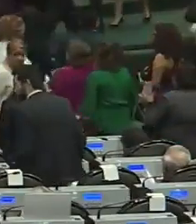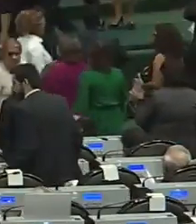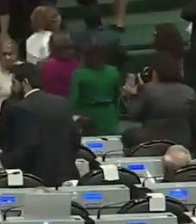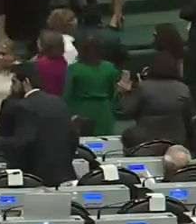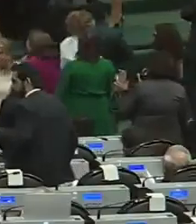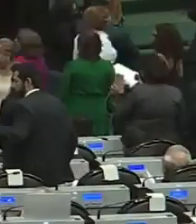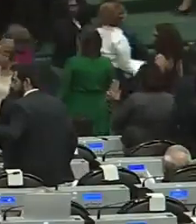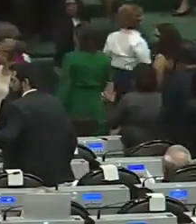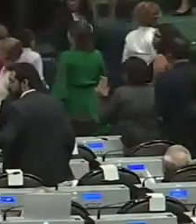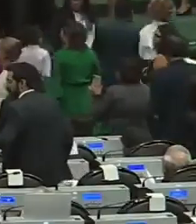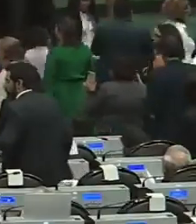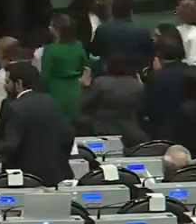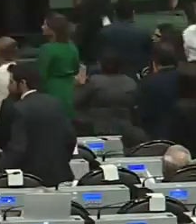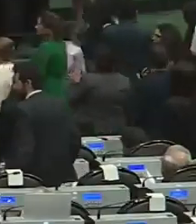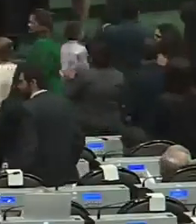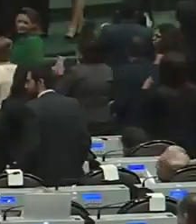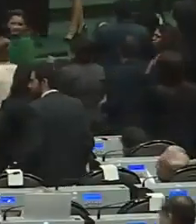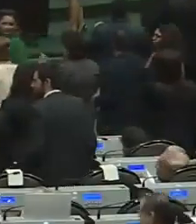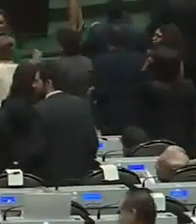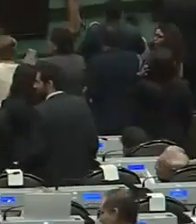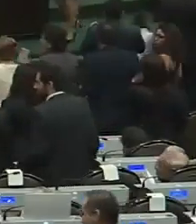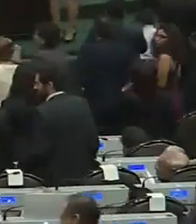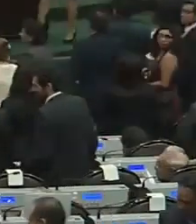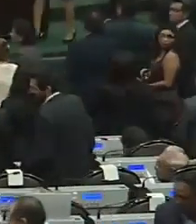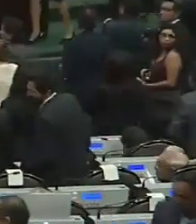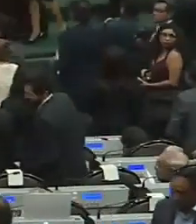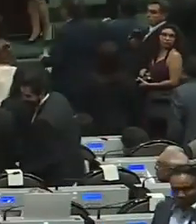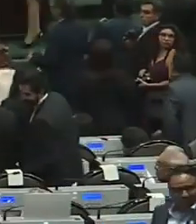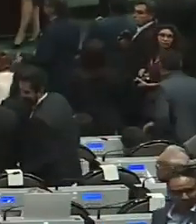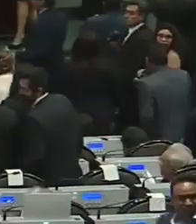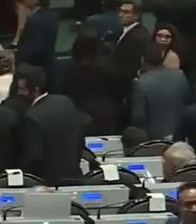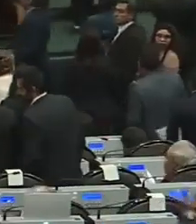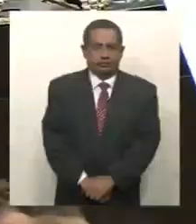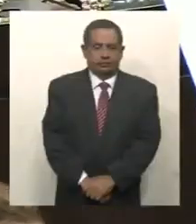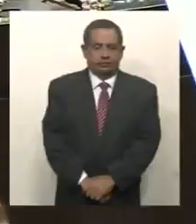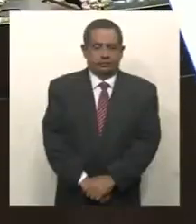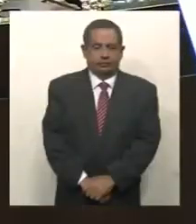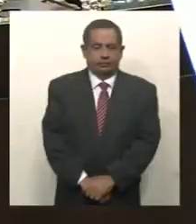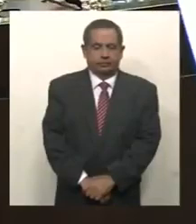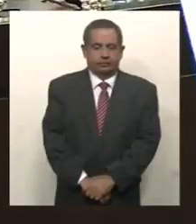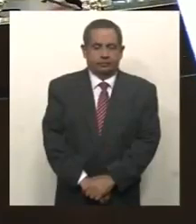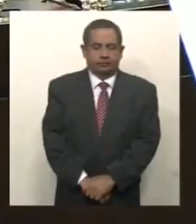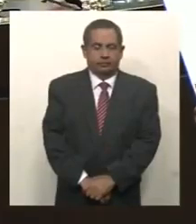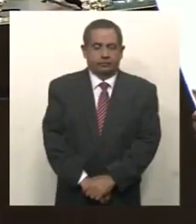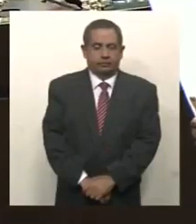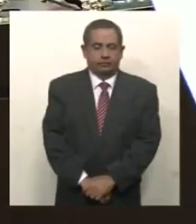Tocayo, mi maniguito Tocayo, gracias. Solamente hay dos.